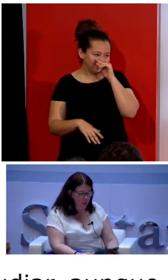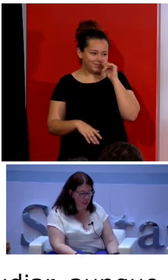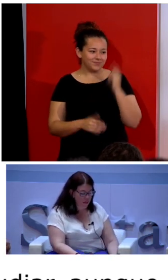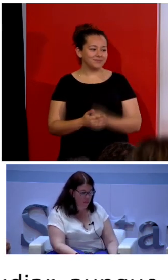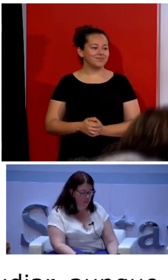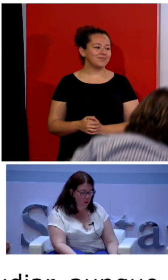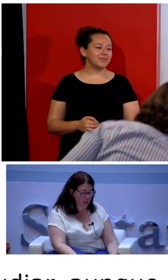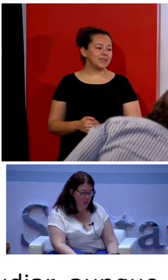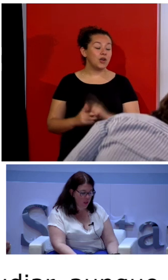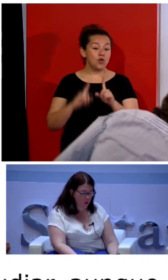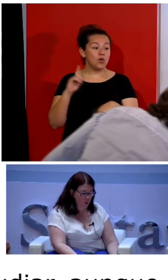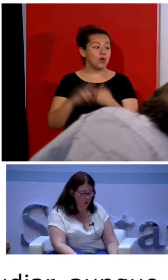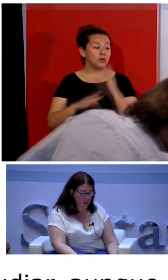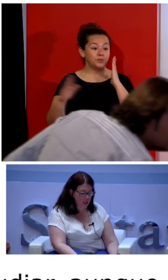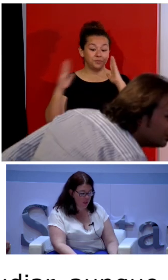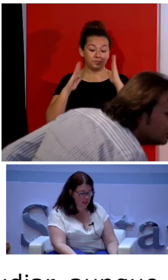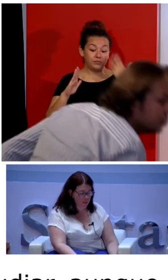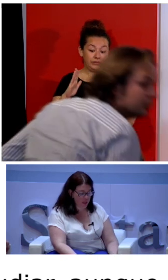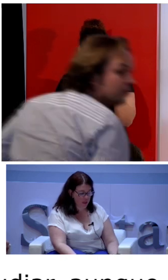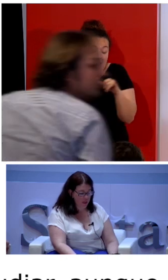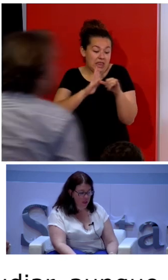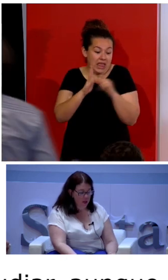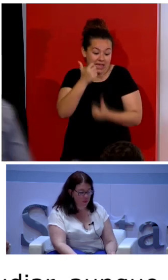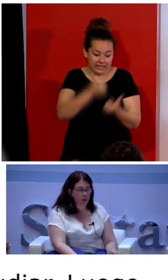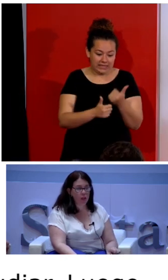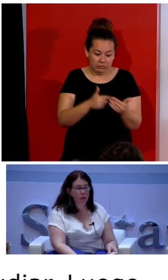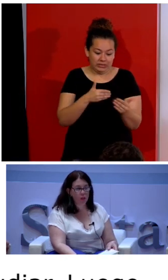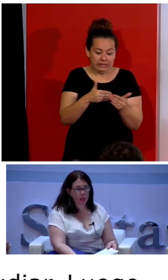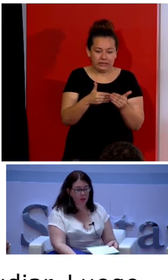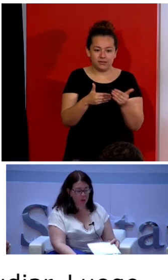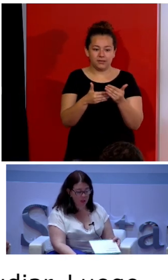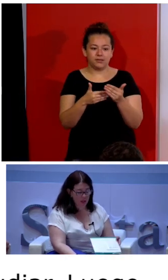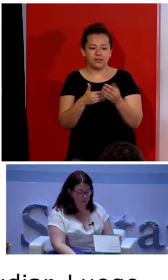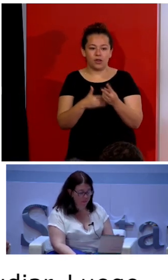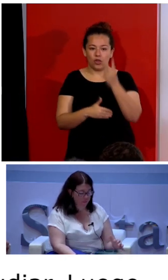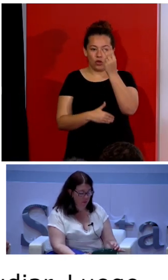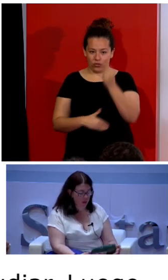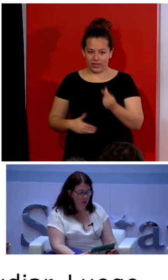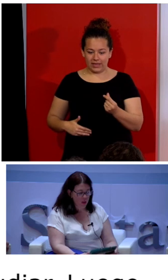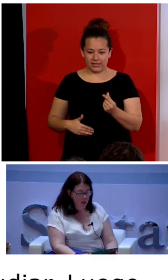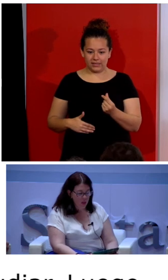Luego, en el momento que se acercó de hacer los exámenes, fueron en dos días.